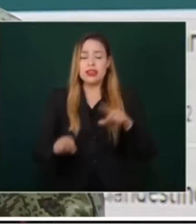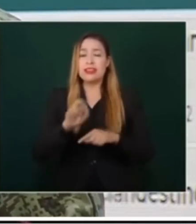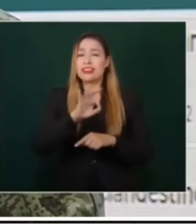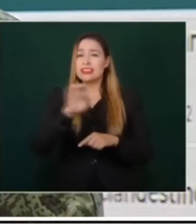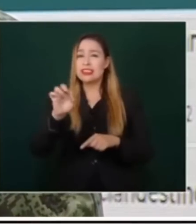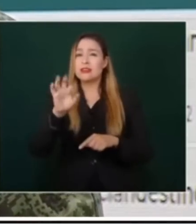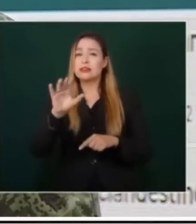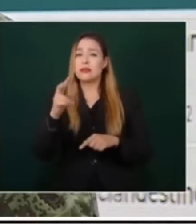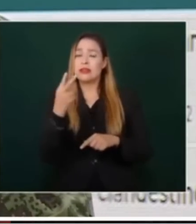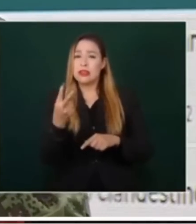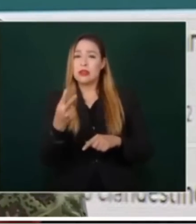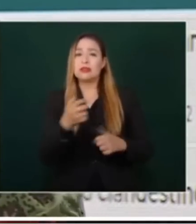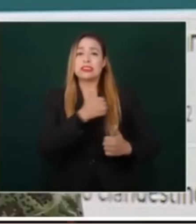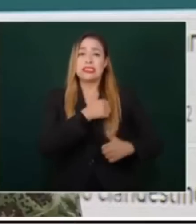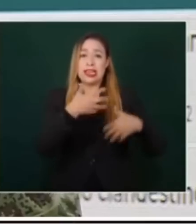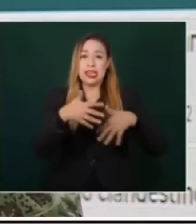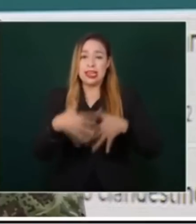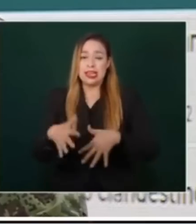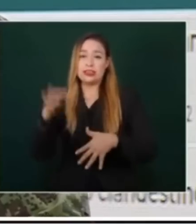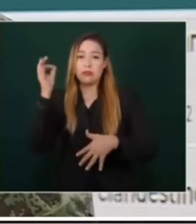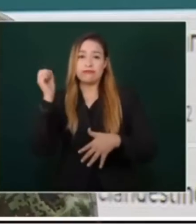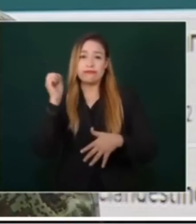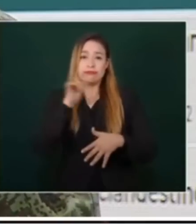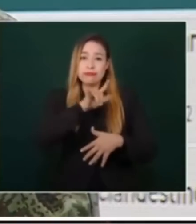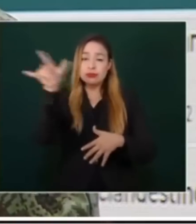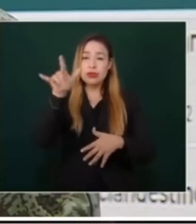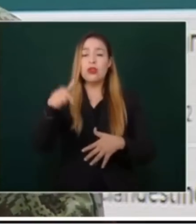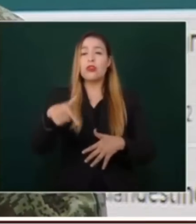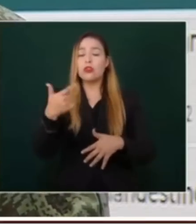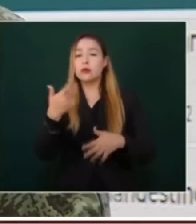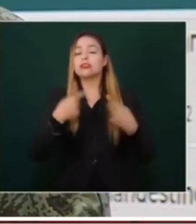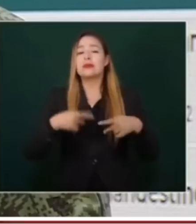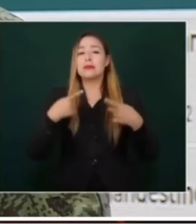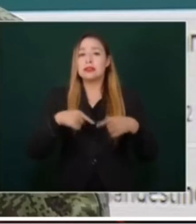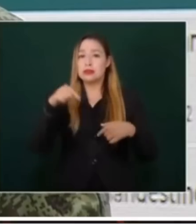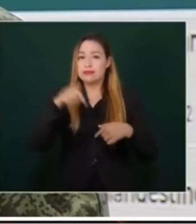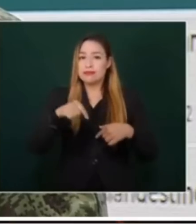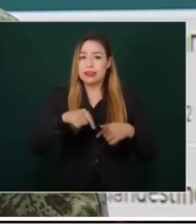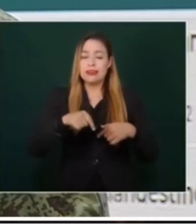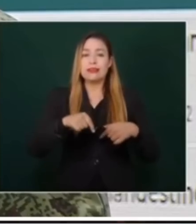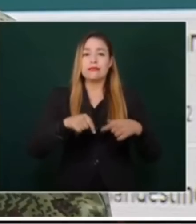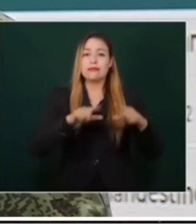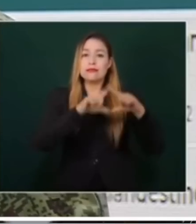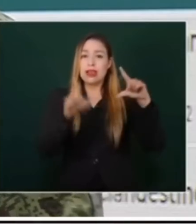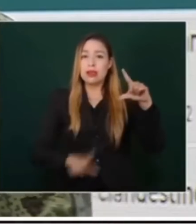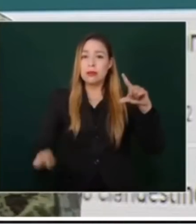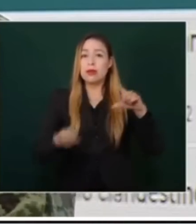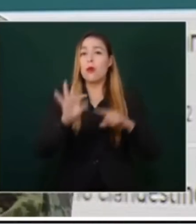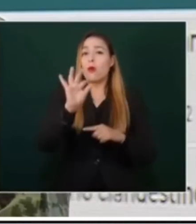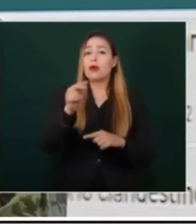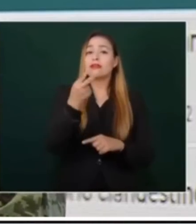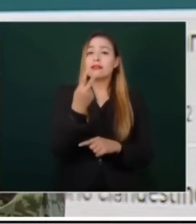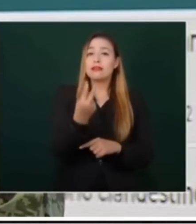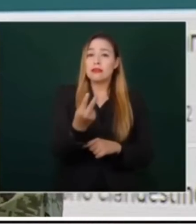Ejército y Fuerza Aérea, 12 elementos de la Fiscalía General de la República, 42 de la